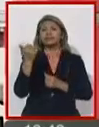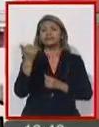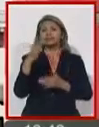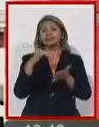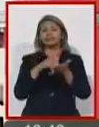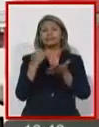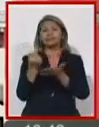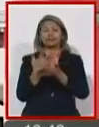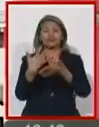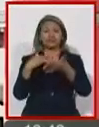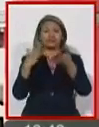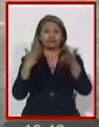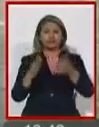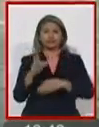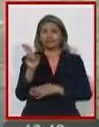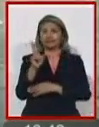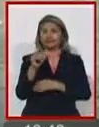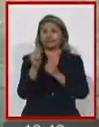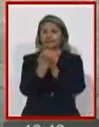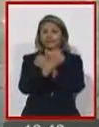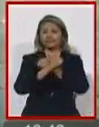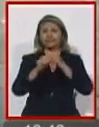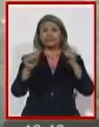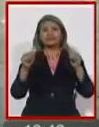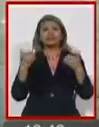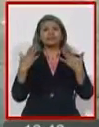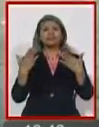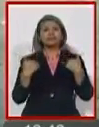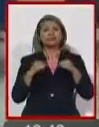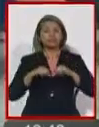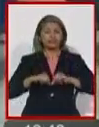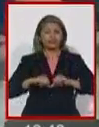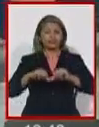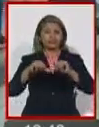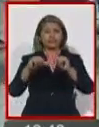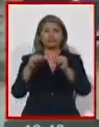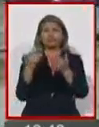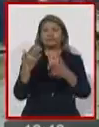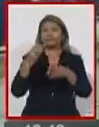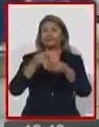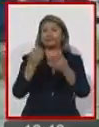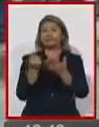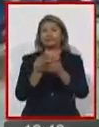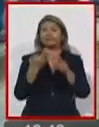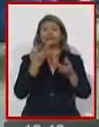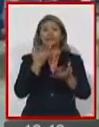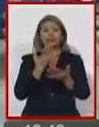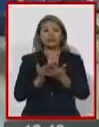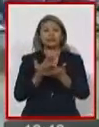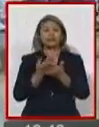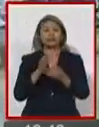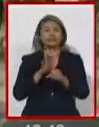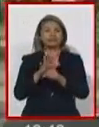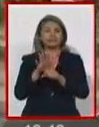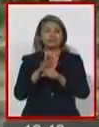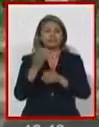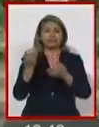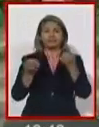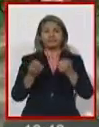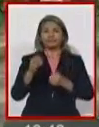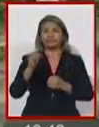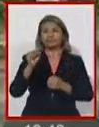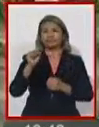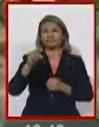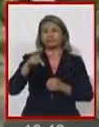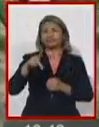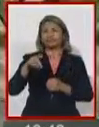nuevos estudiantes. La Universidad Autónoma Gabriel René Moreno continúa recepcionando inscripción para el examen de la prueba de suficiencia académica